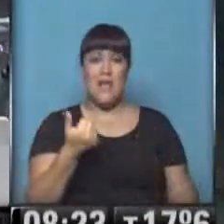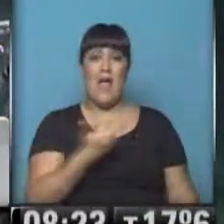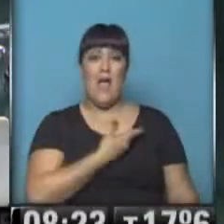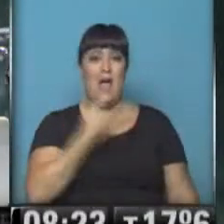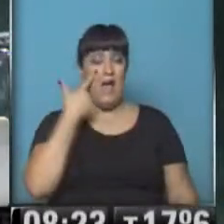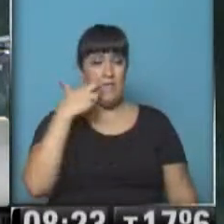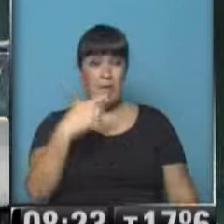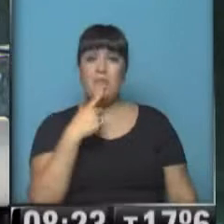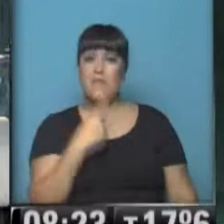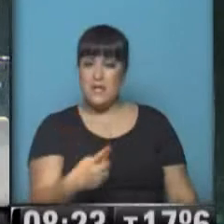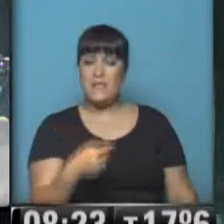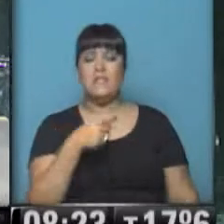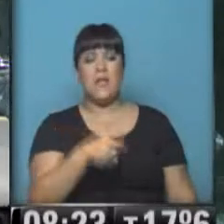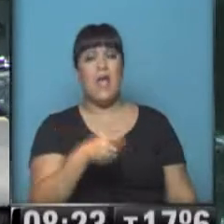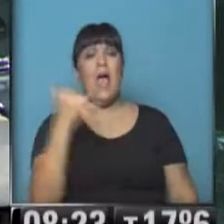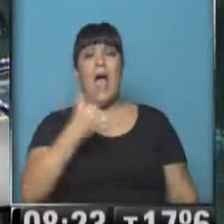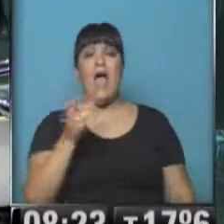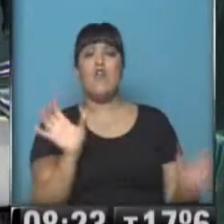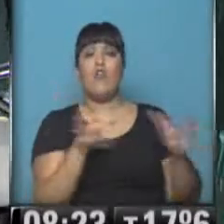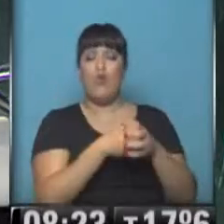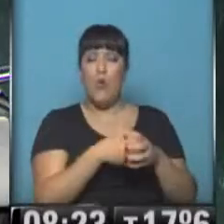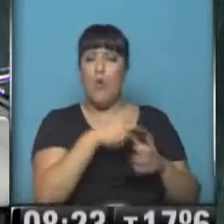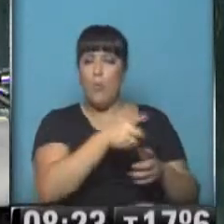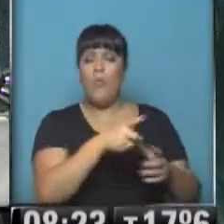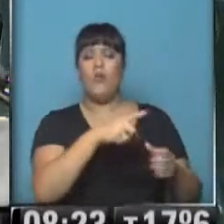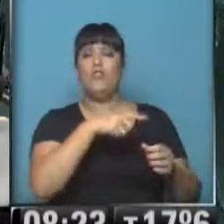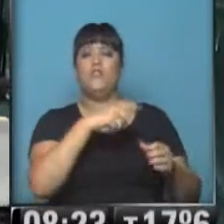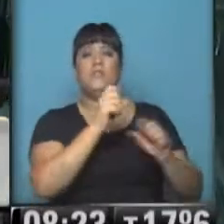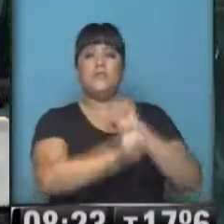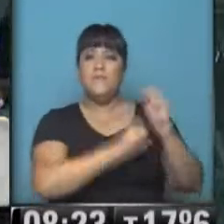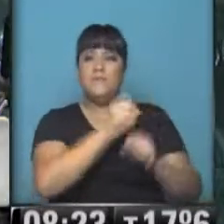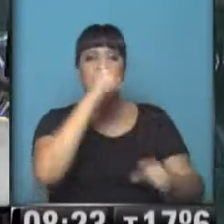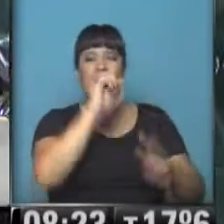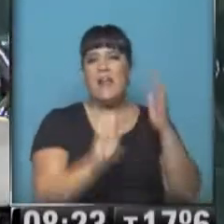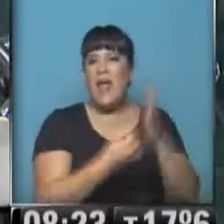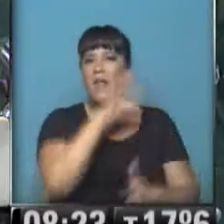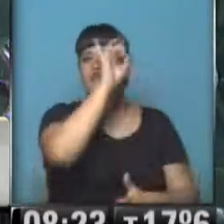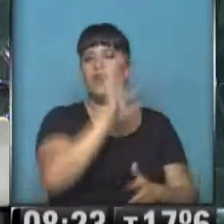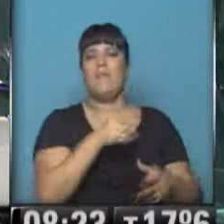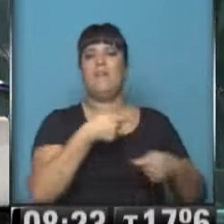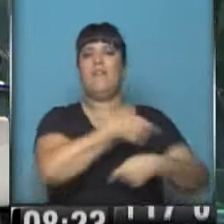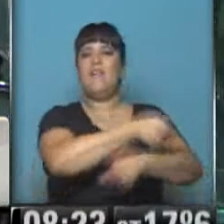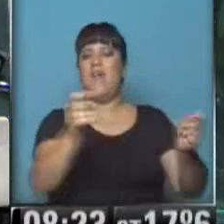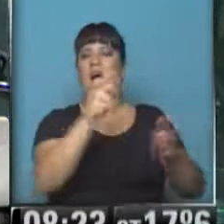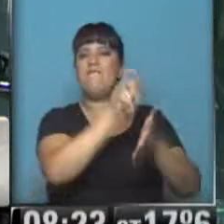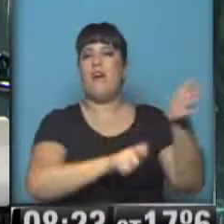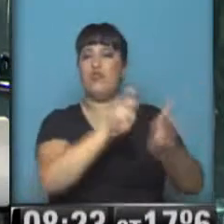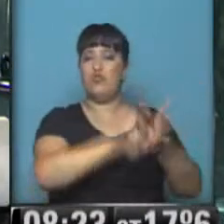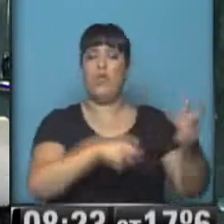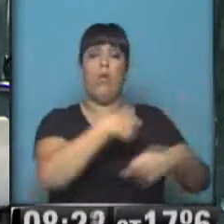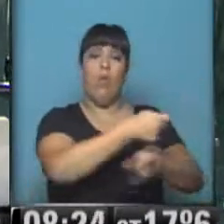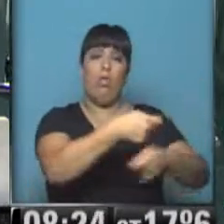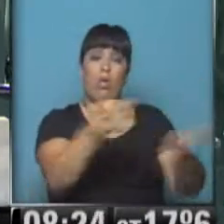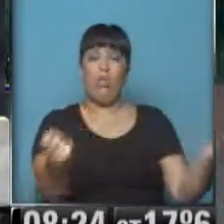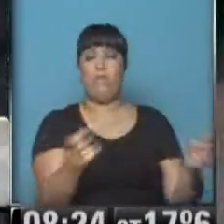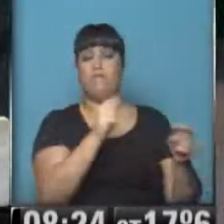llegar ahí dijo hay grupos económicos que tienen empresas creadas al solo efecto de generar facturas empresas que está la